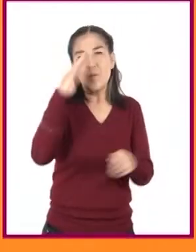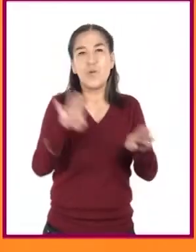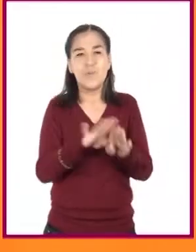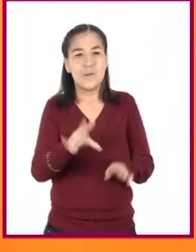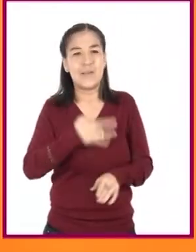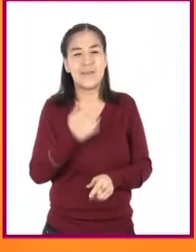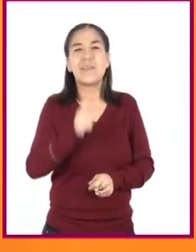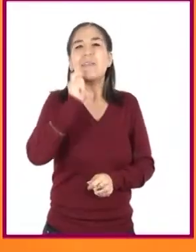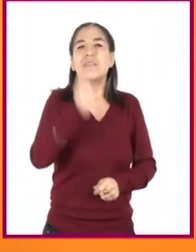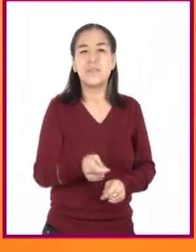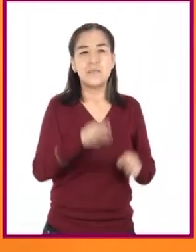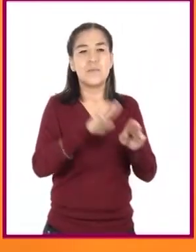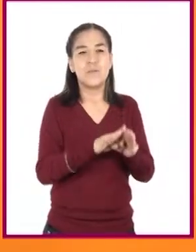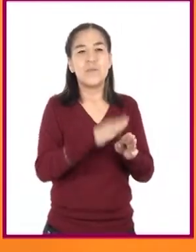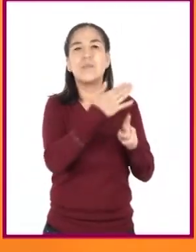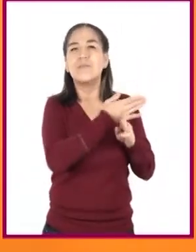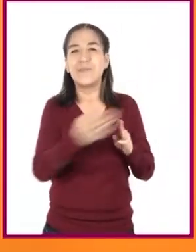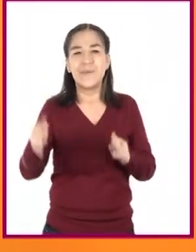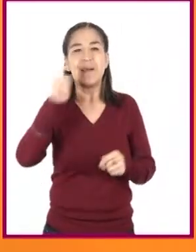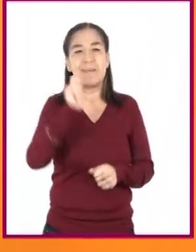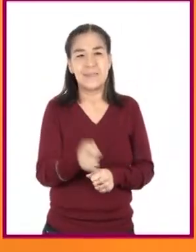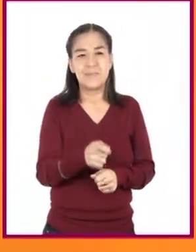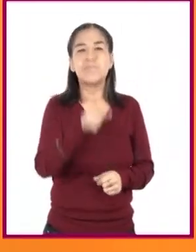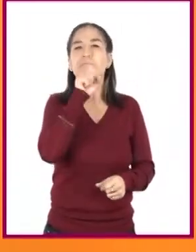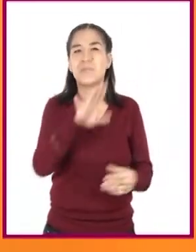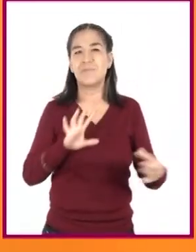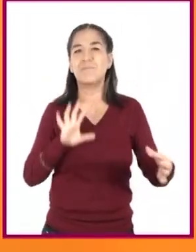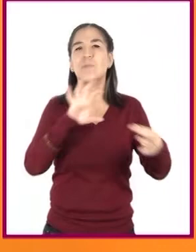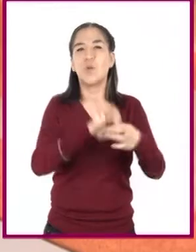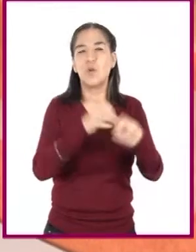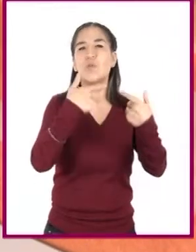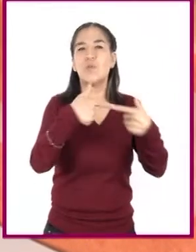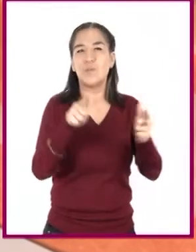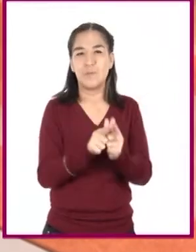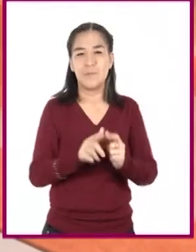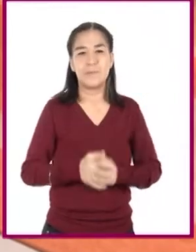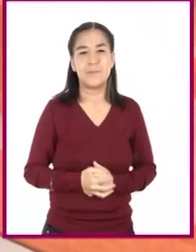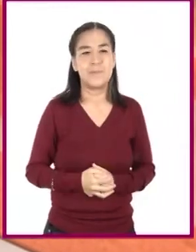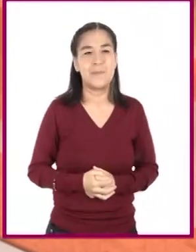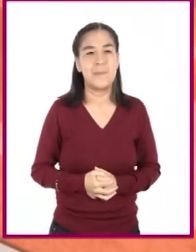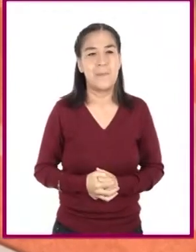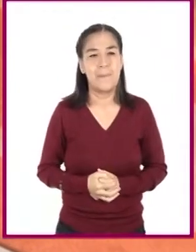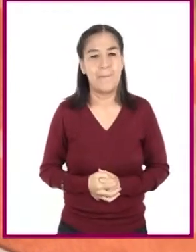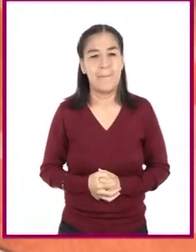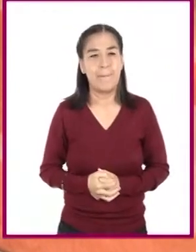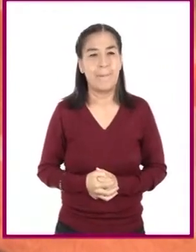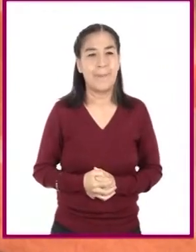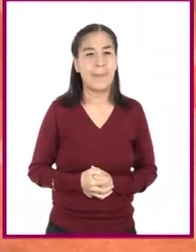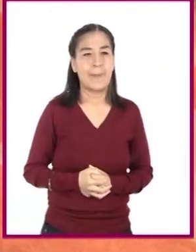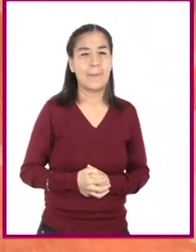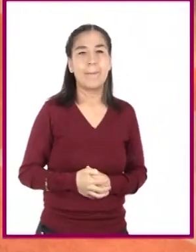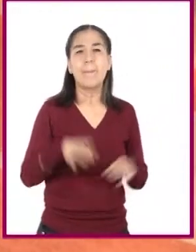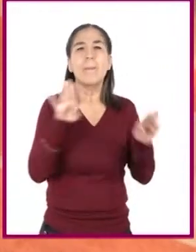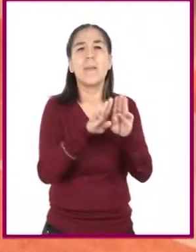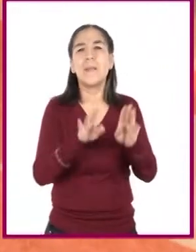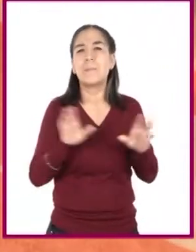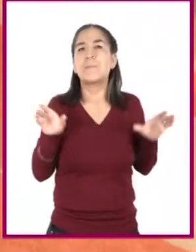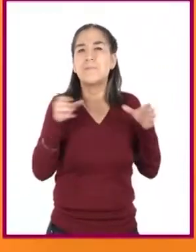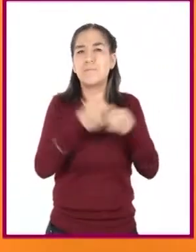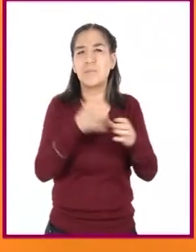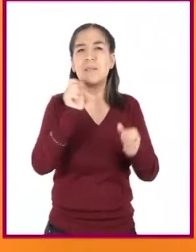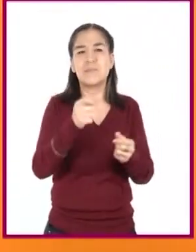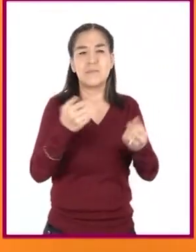de que hay un nosotros y que pertenecemos a un grupo. La identidad colectiva se crea cuando un